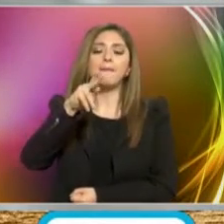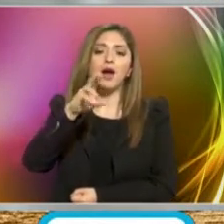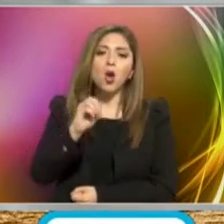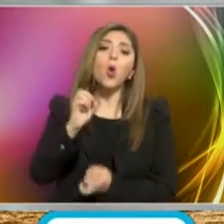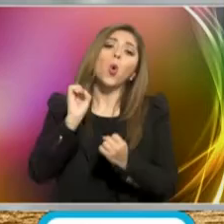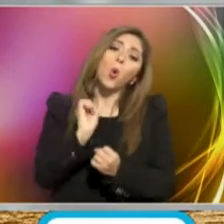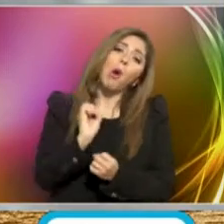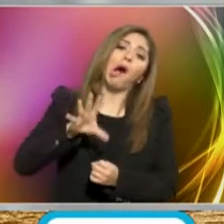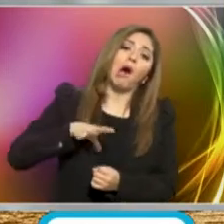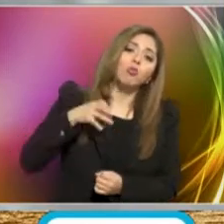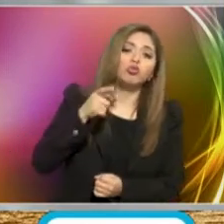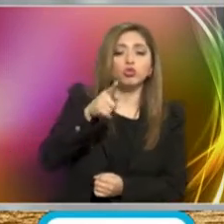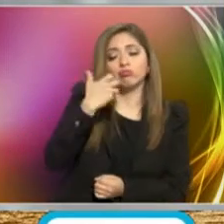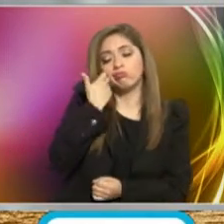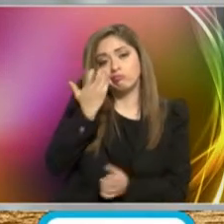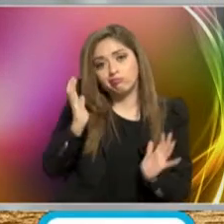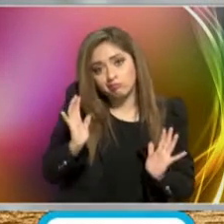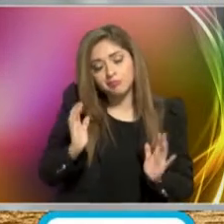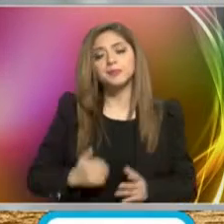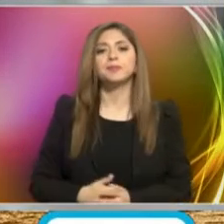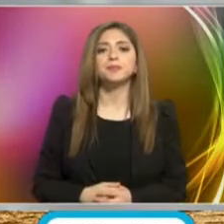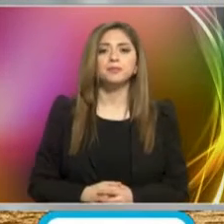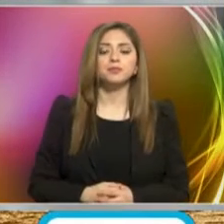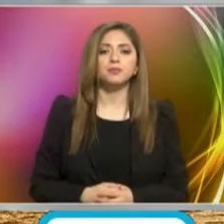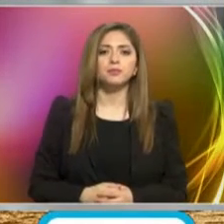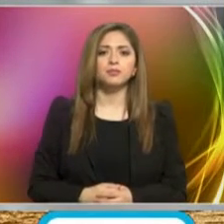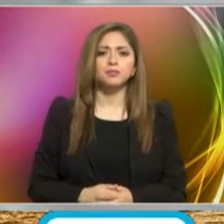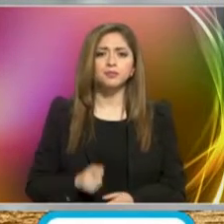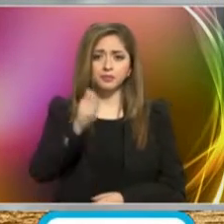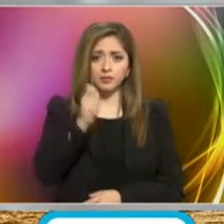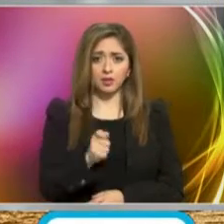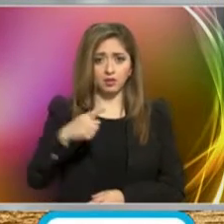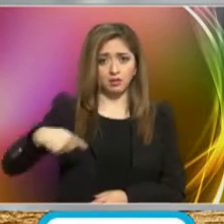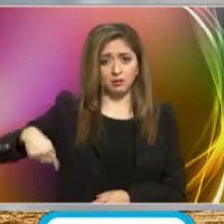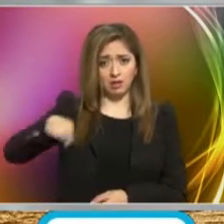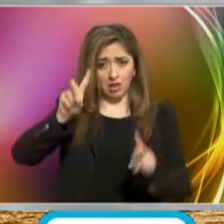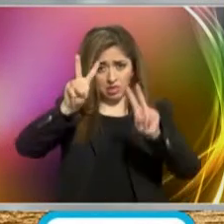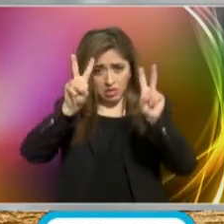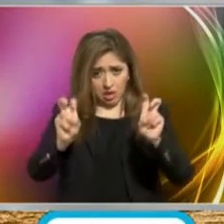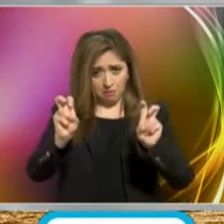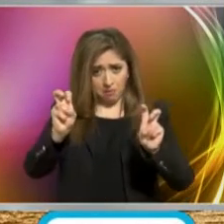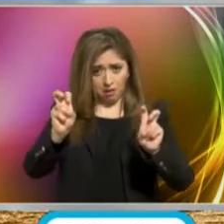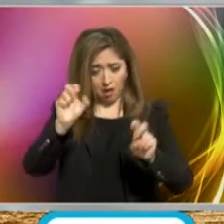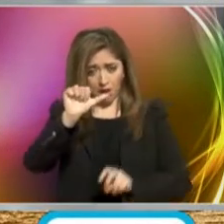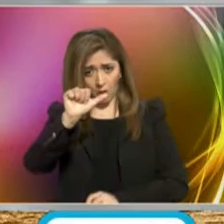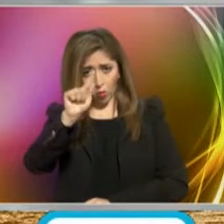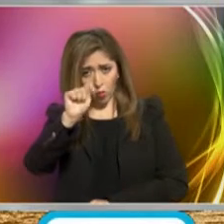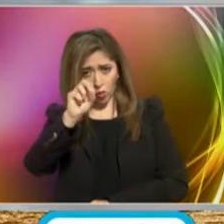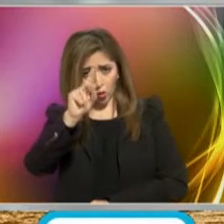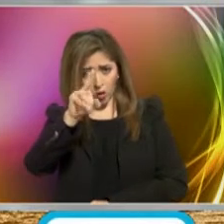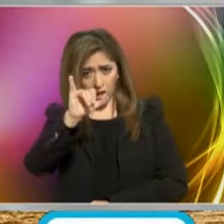Esa es una de las, digamos, de los derechos más violados. El tema de autoridad sería, digamos, uno de los Pues es el más,